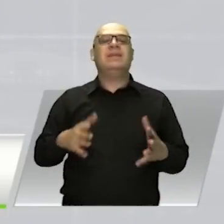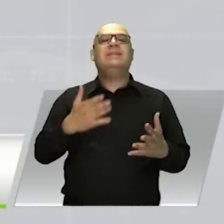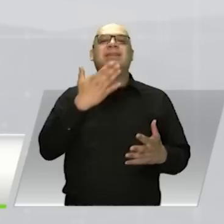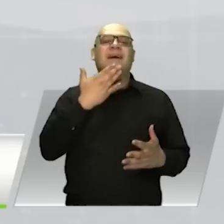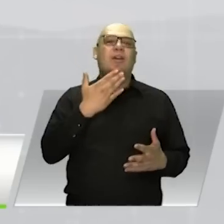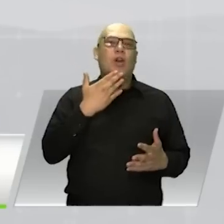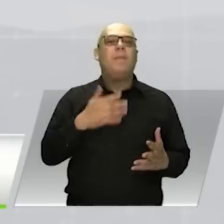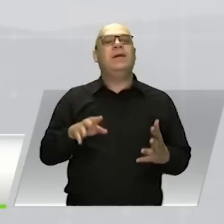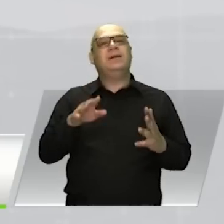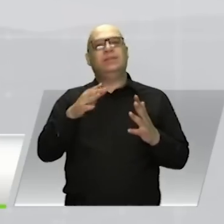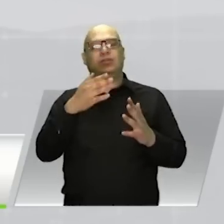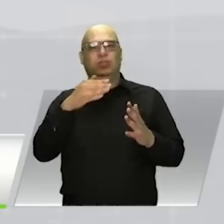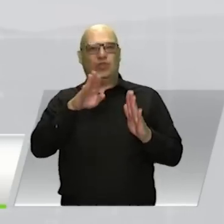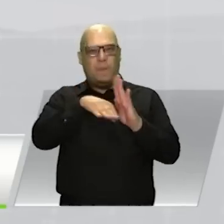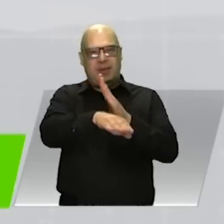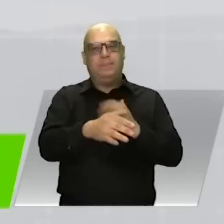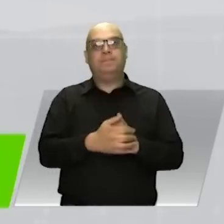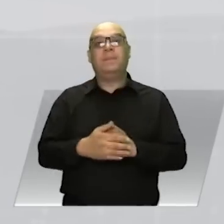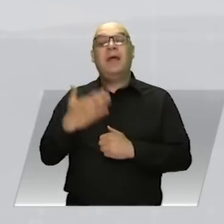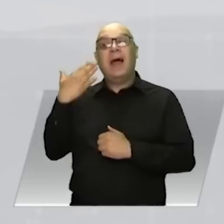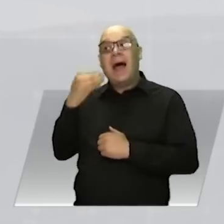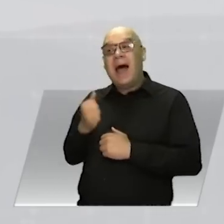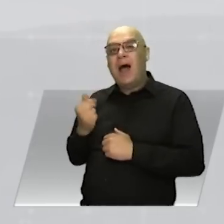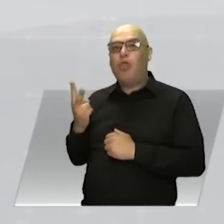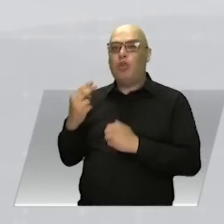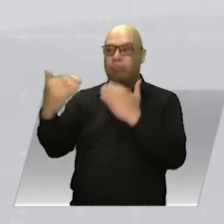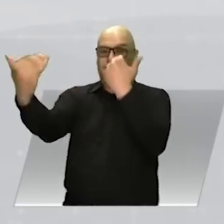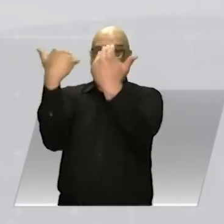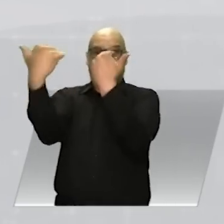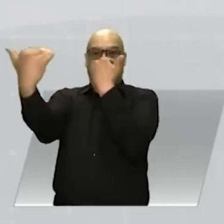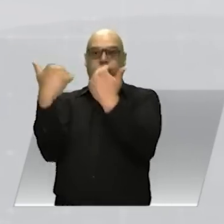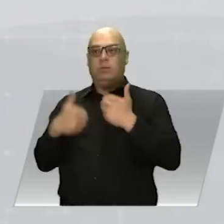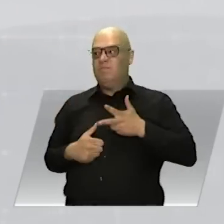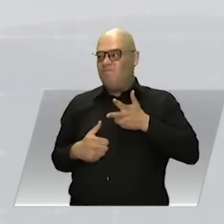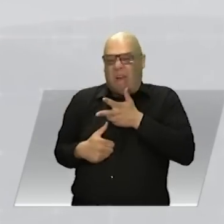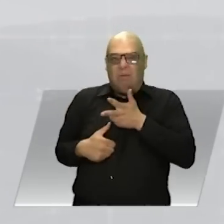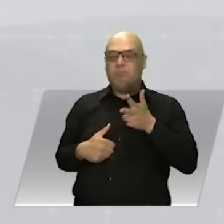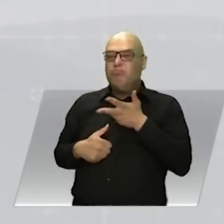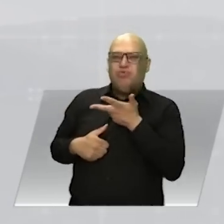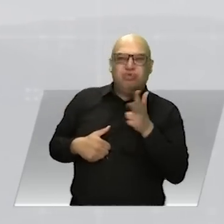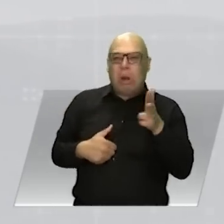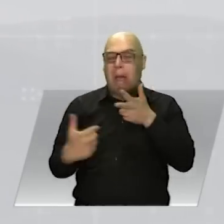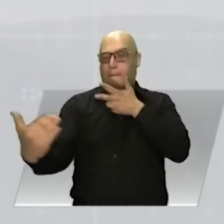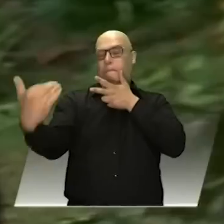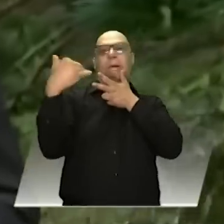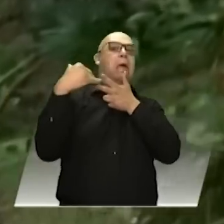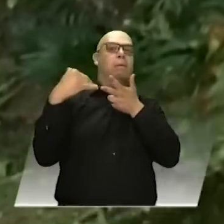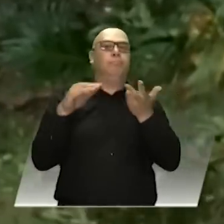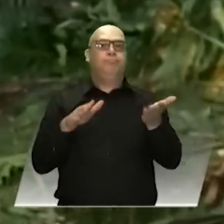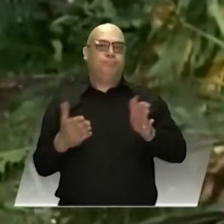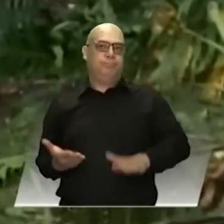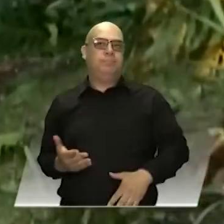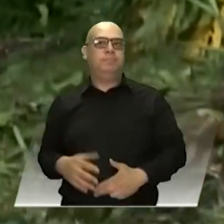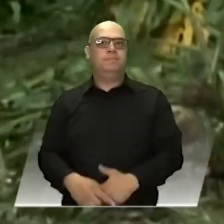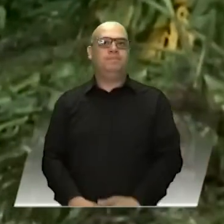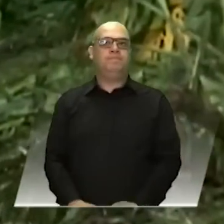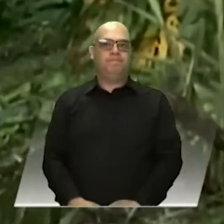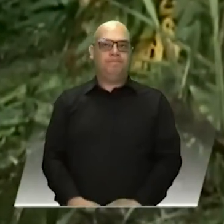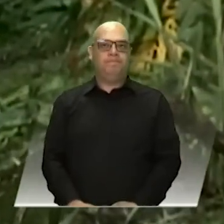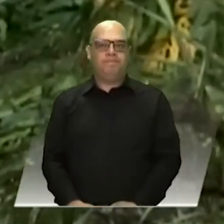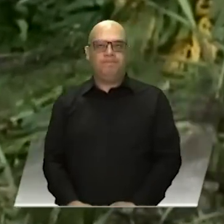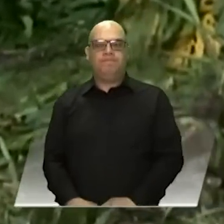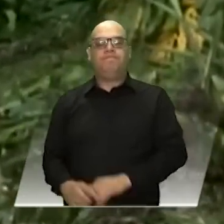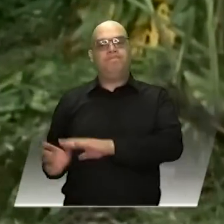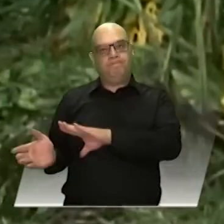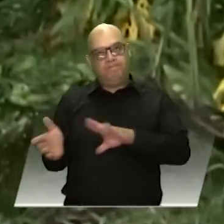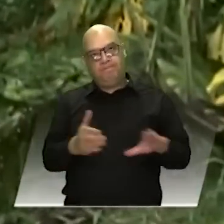Sopetrán. Al parecer, las mujeres transitaban en contravía cuando ocurrió el accidente. Y sin dejar de lado